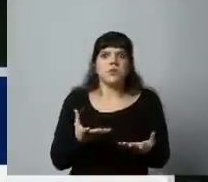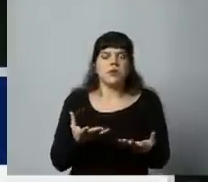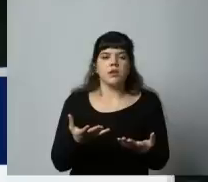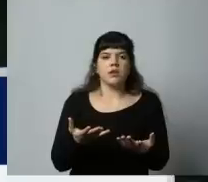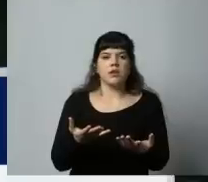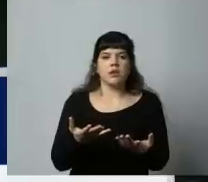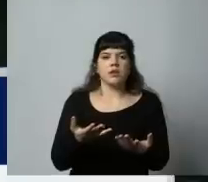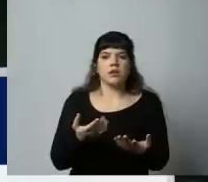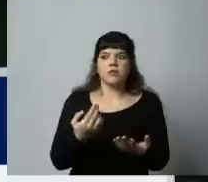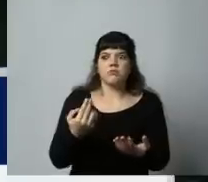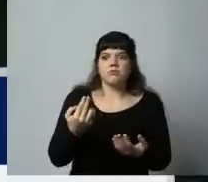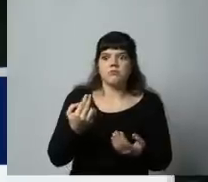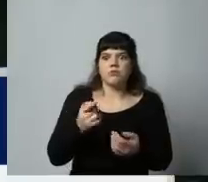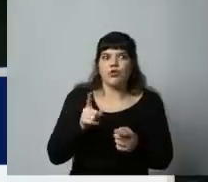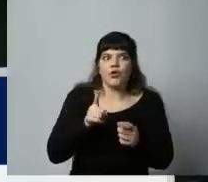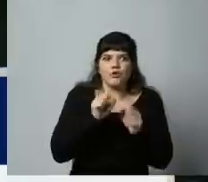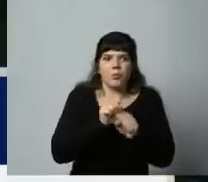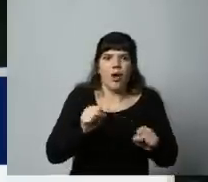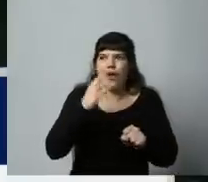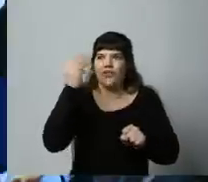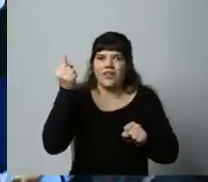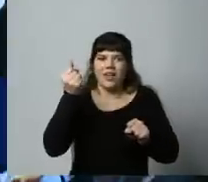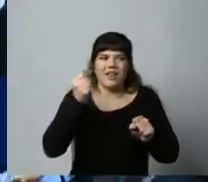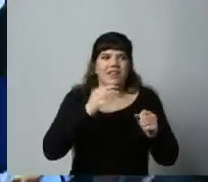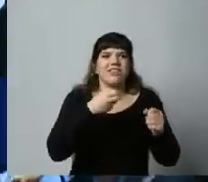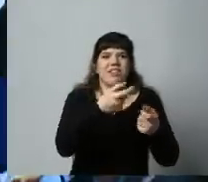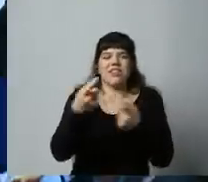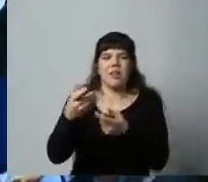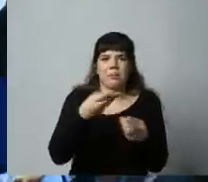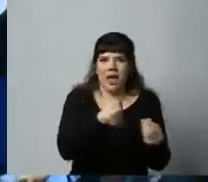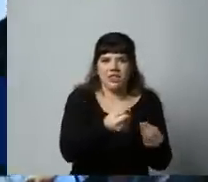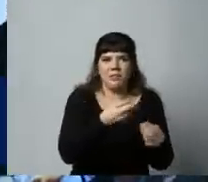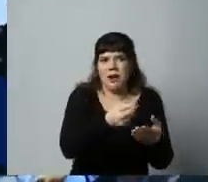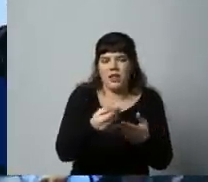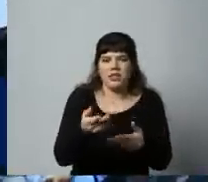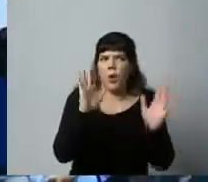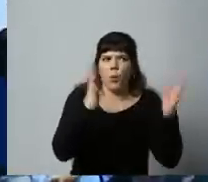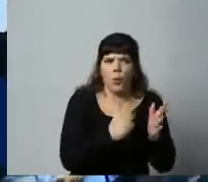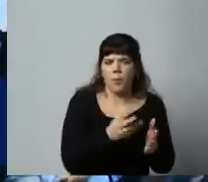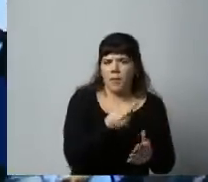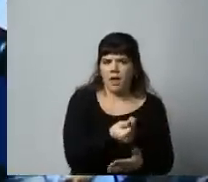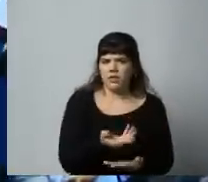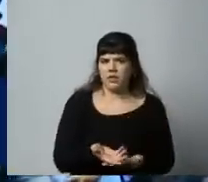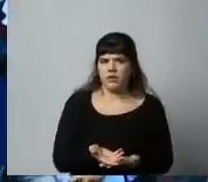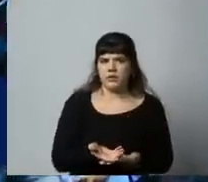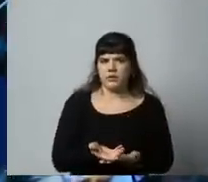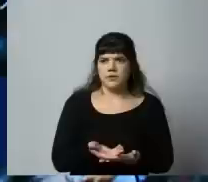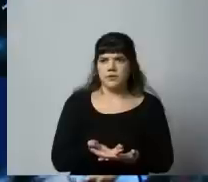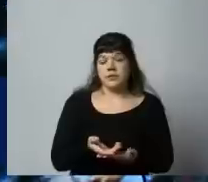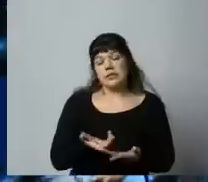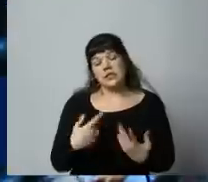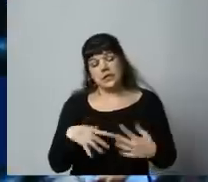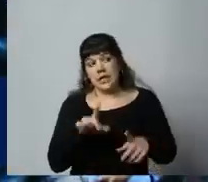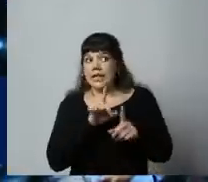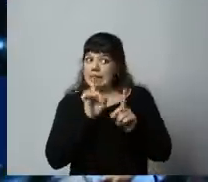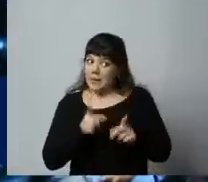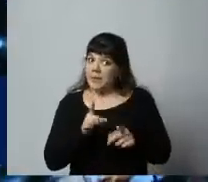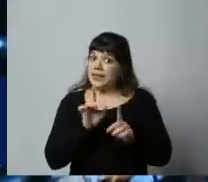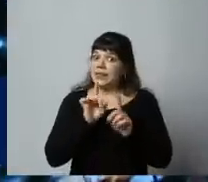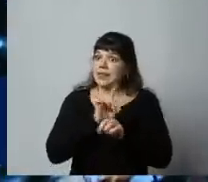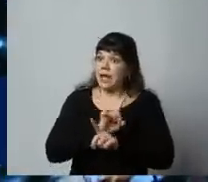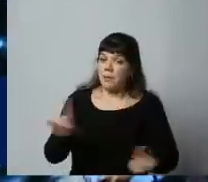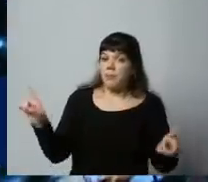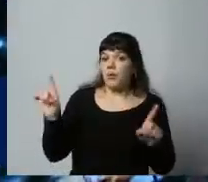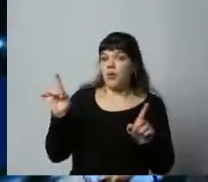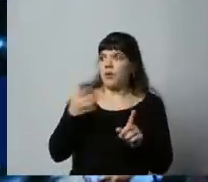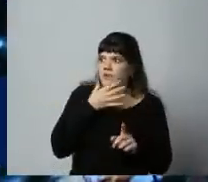sale recortando ahora Perdón popi soledad eh tampoco va a ser tan fácil para el gobierno mandar un presupuesto